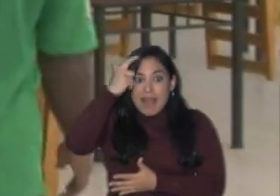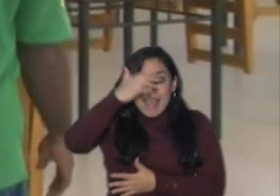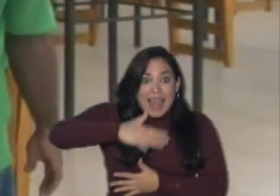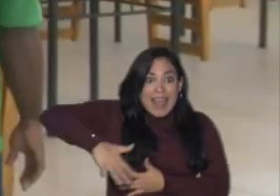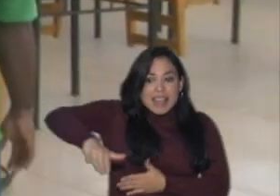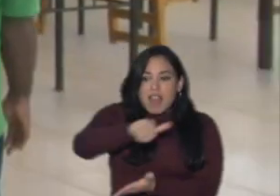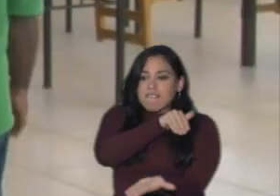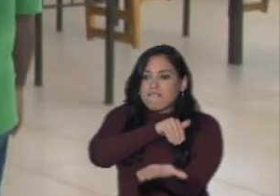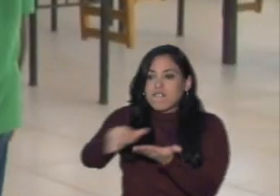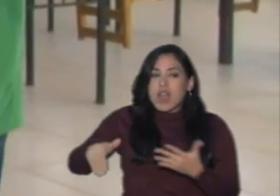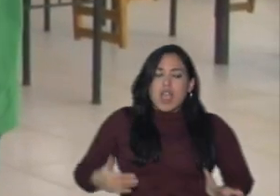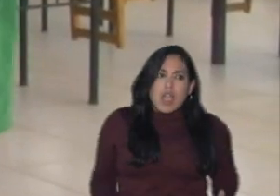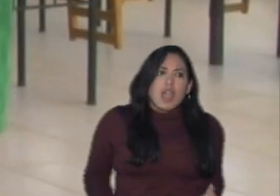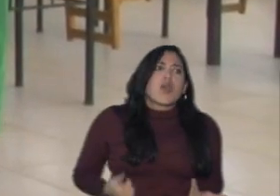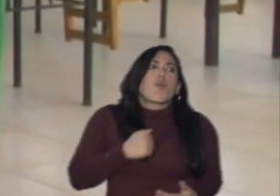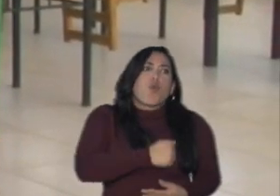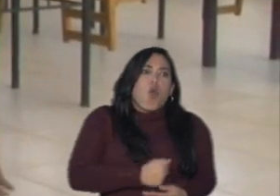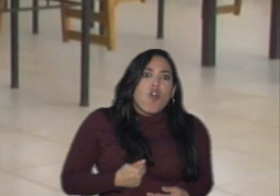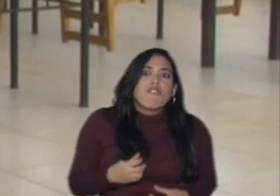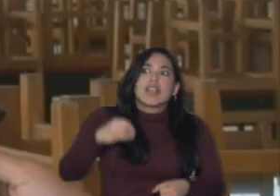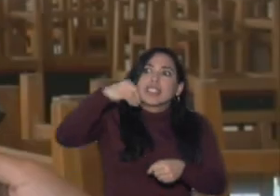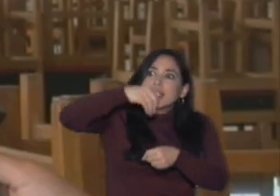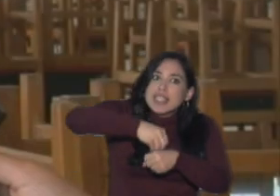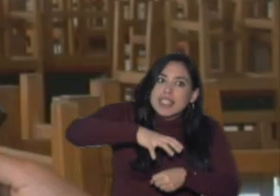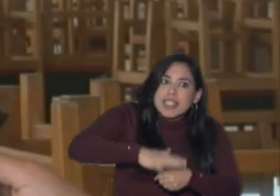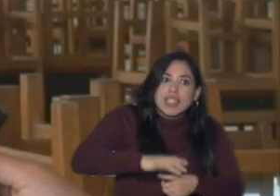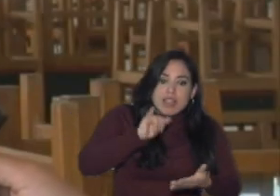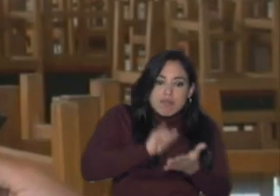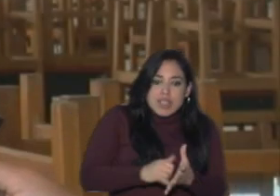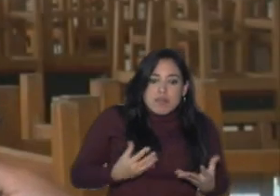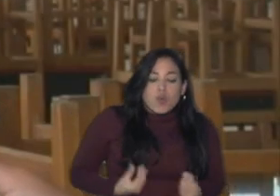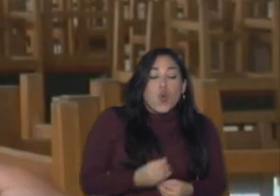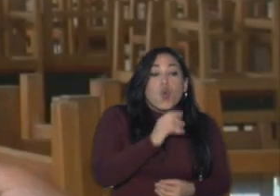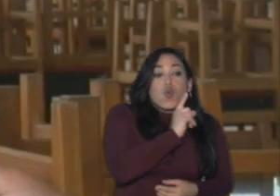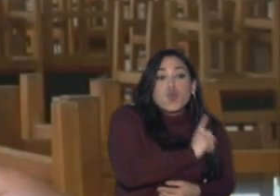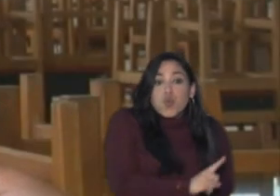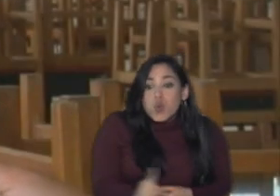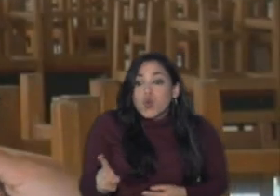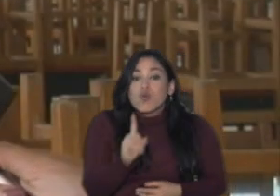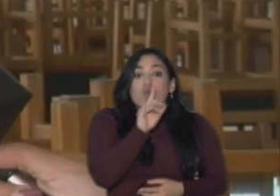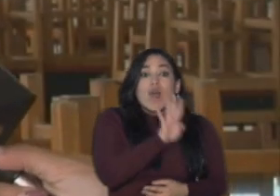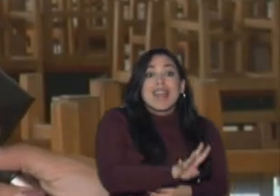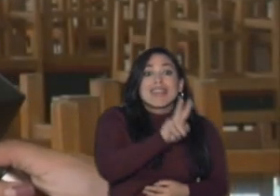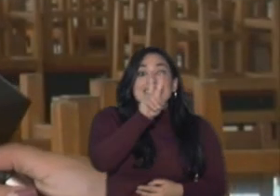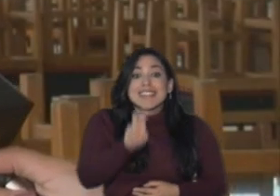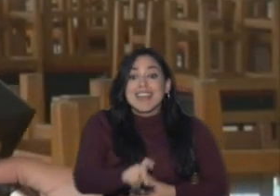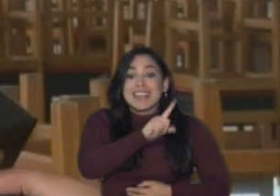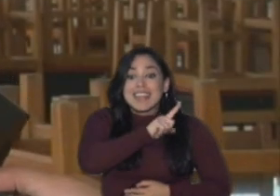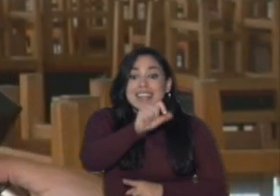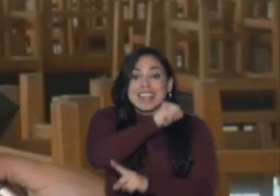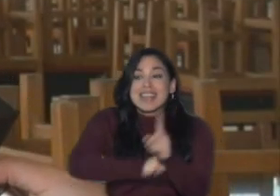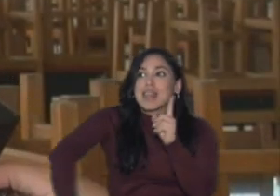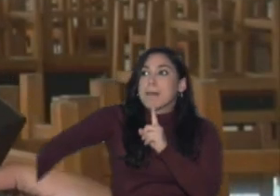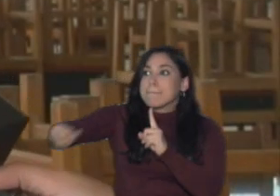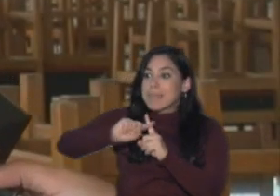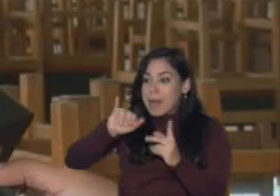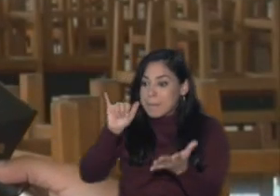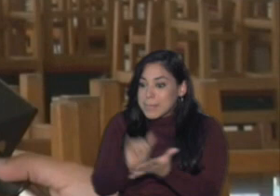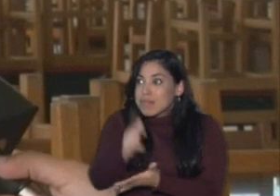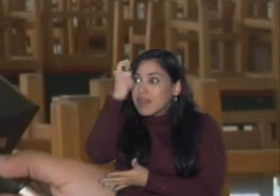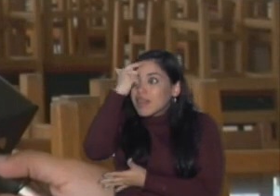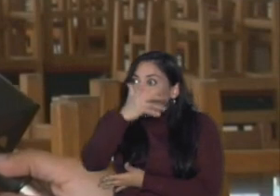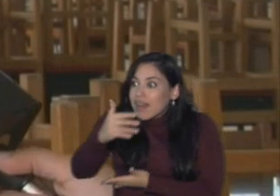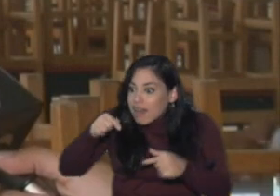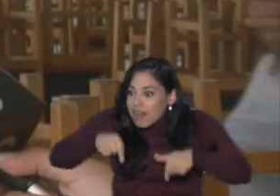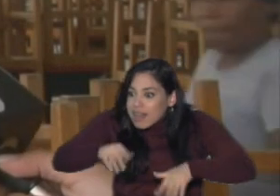casco urbano. Pedirle al distrito que nosotros somos 47 líderes amenazados en el mismo casco